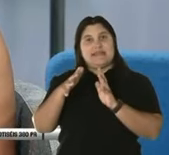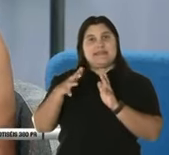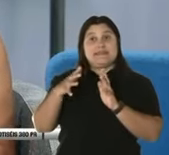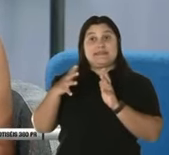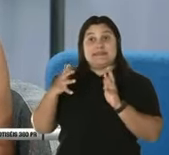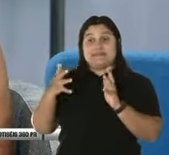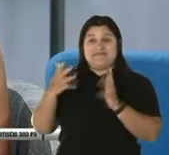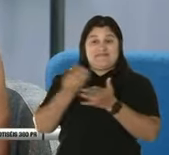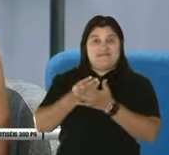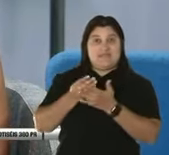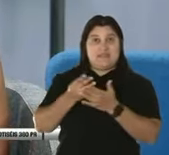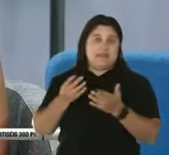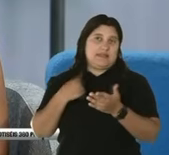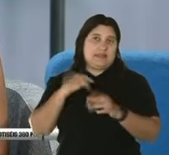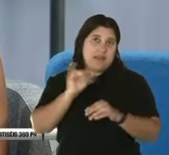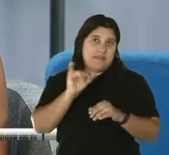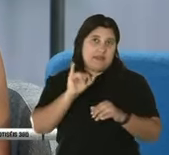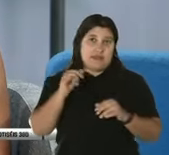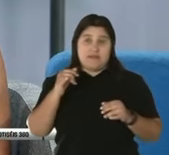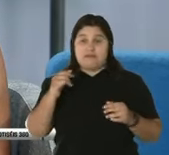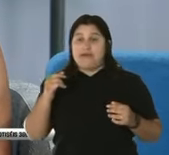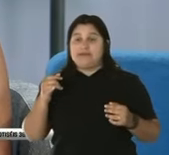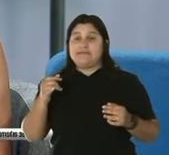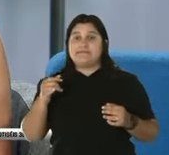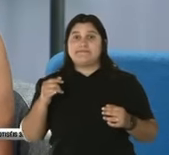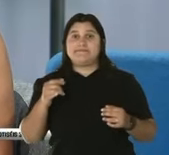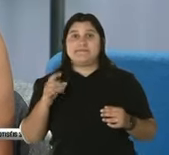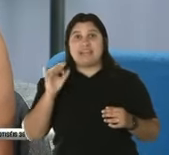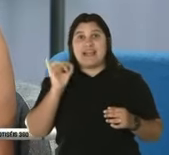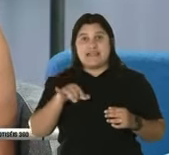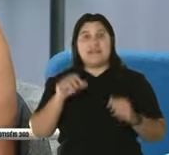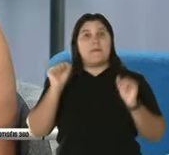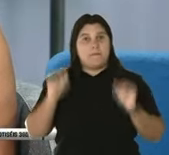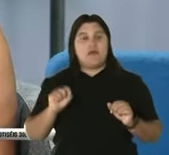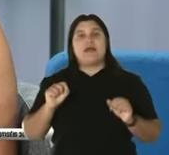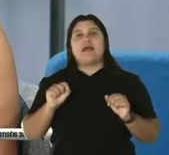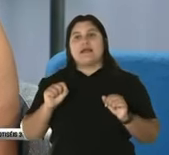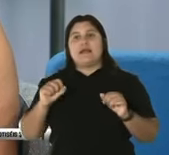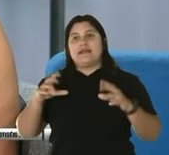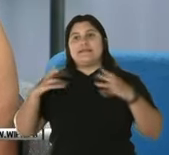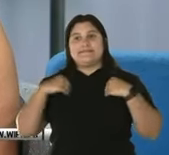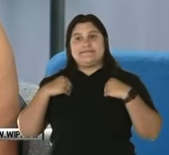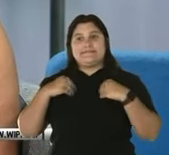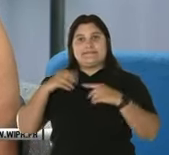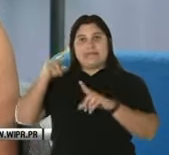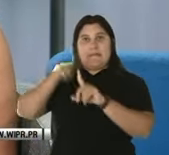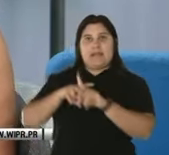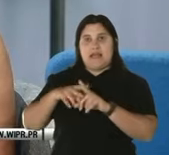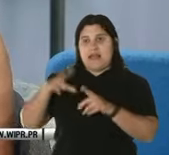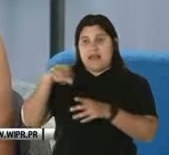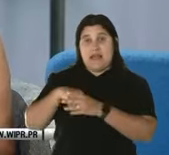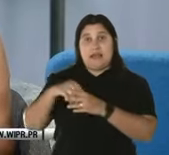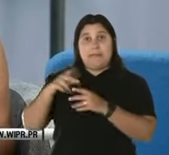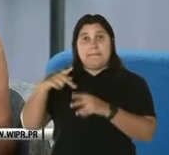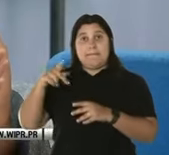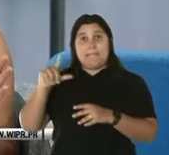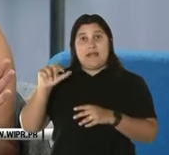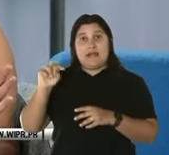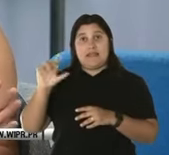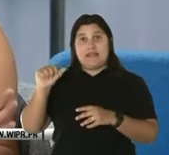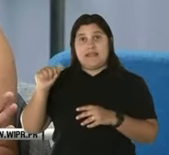igual ese a diferencia del crédito tributario por hijo ese sí se solicita en la planilla de Puerto Rico y este